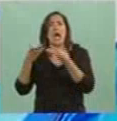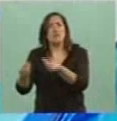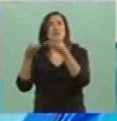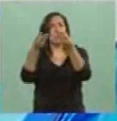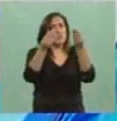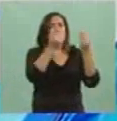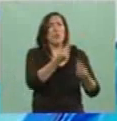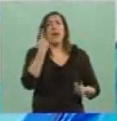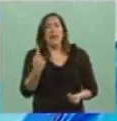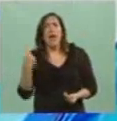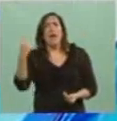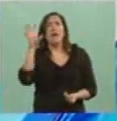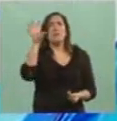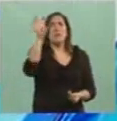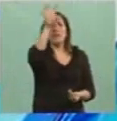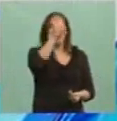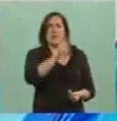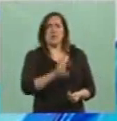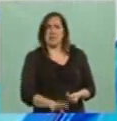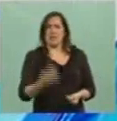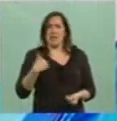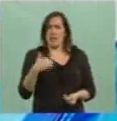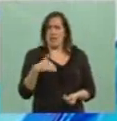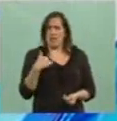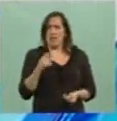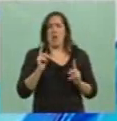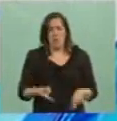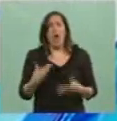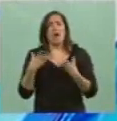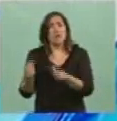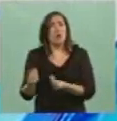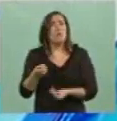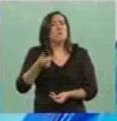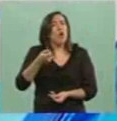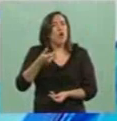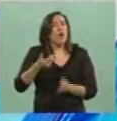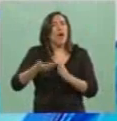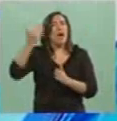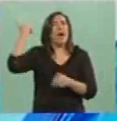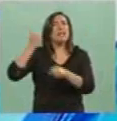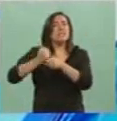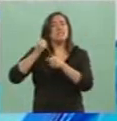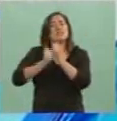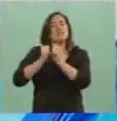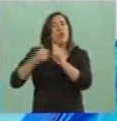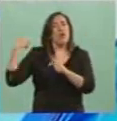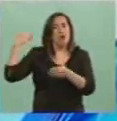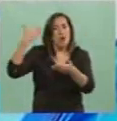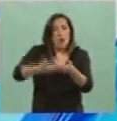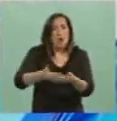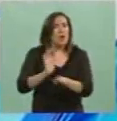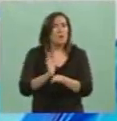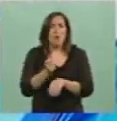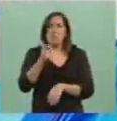cada una de las provincias argentinas porque pocas veces ha habido un proyecto tan federal como este